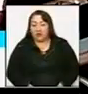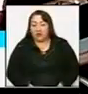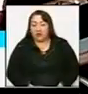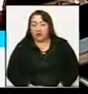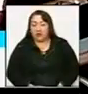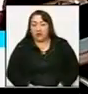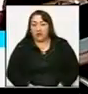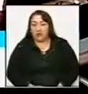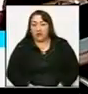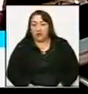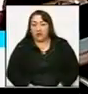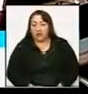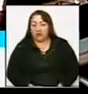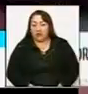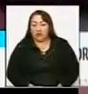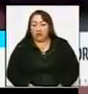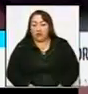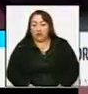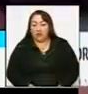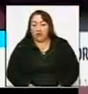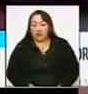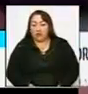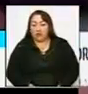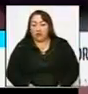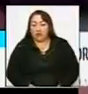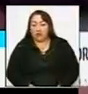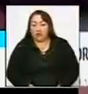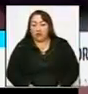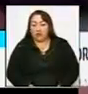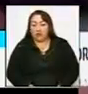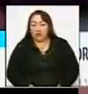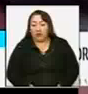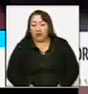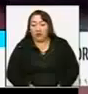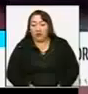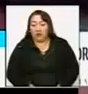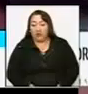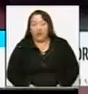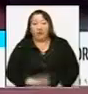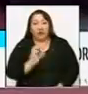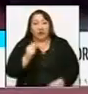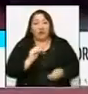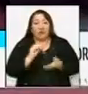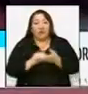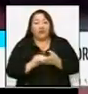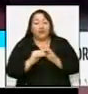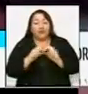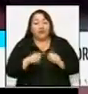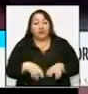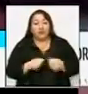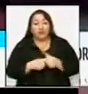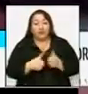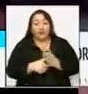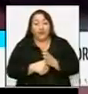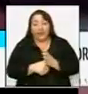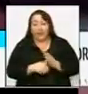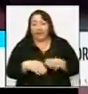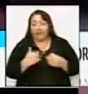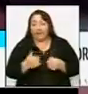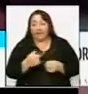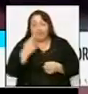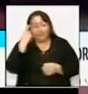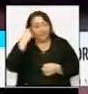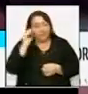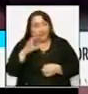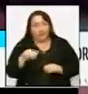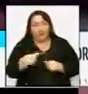Congresista Alcorta. Gracias, presidenta. Gracias, congresista Glave. Yo creo que presentar la renuncia solamente con el tema del DNI se puede